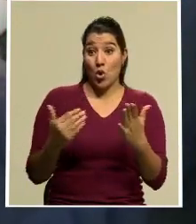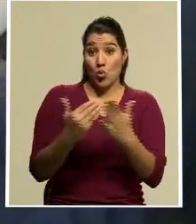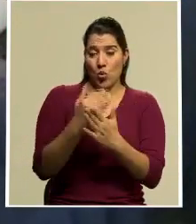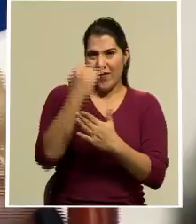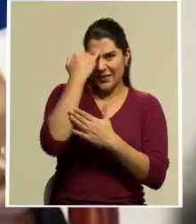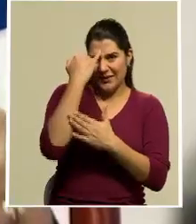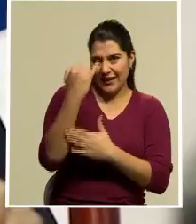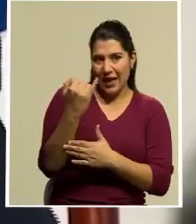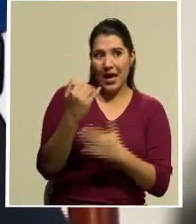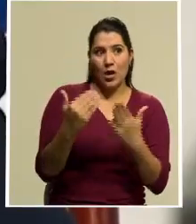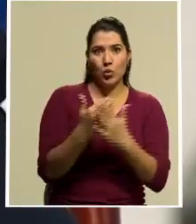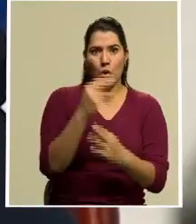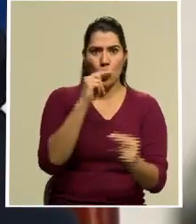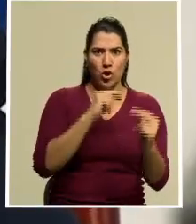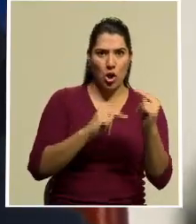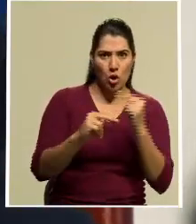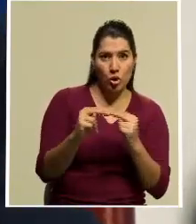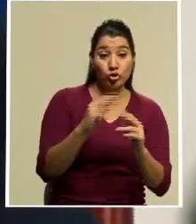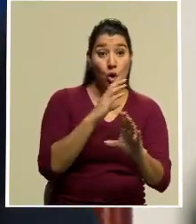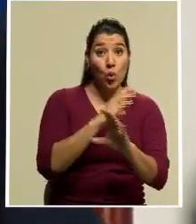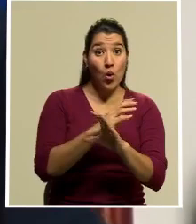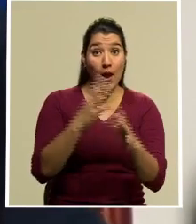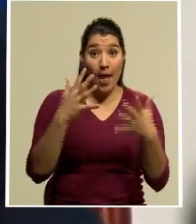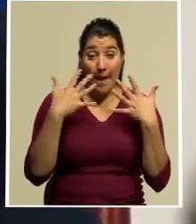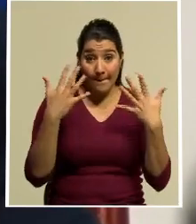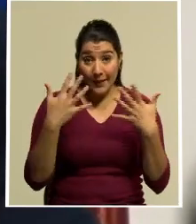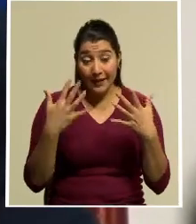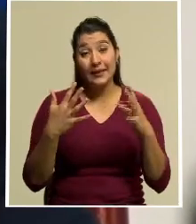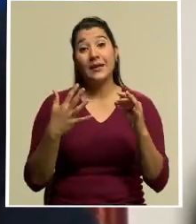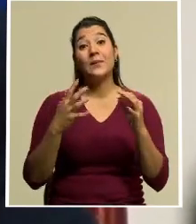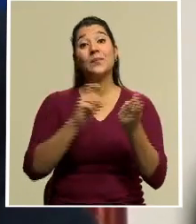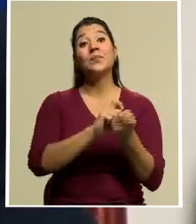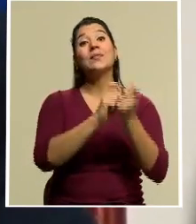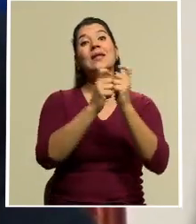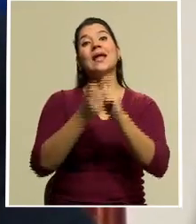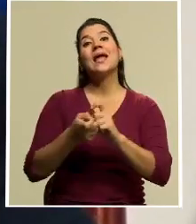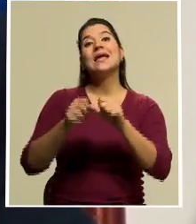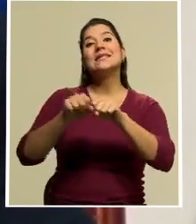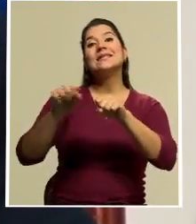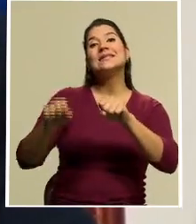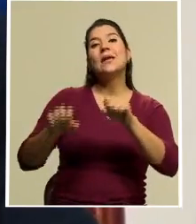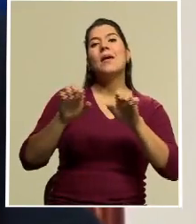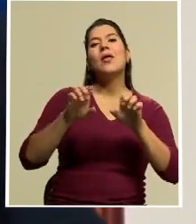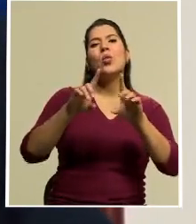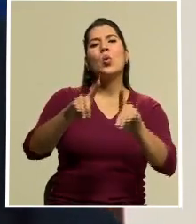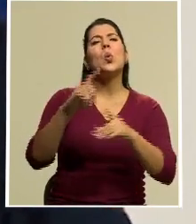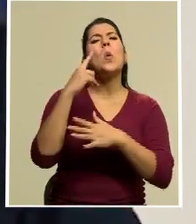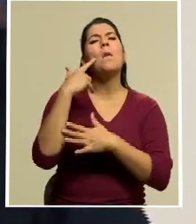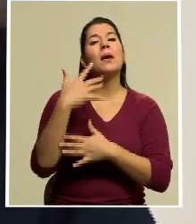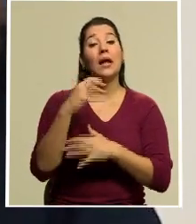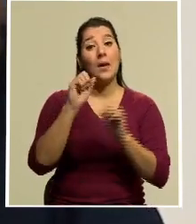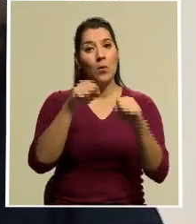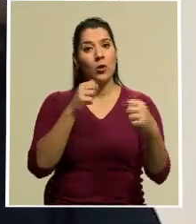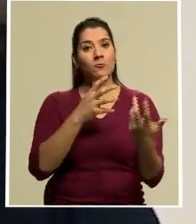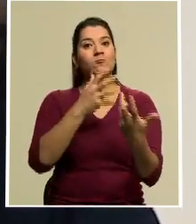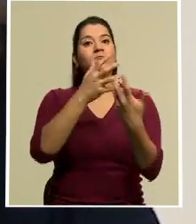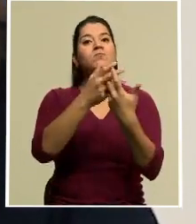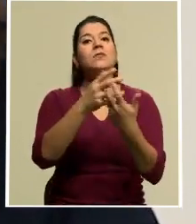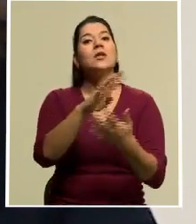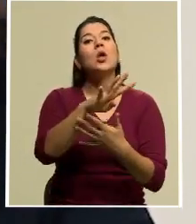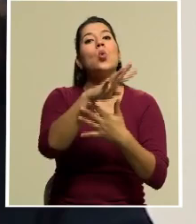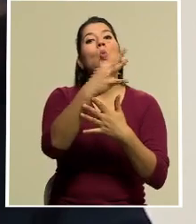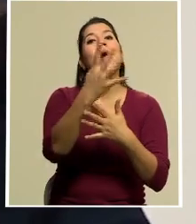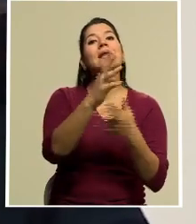la sostenibilidad y transformar el sistema educativo para responder a los requerimientos de la Cuarta Revolución